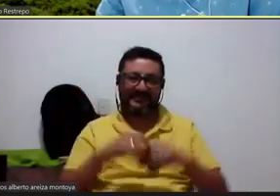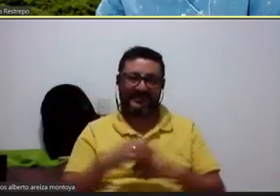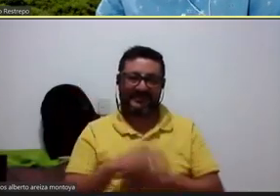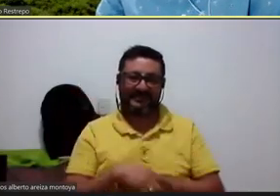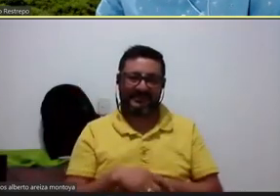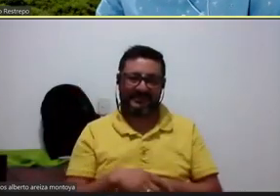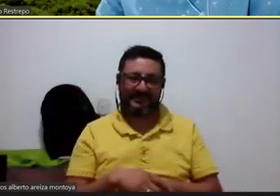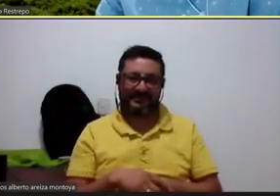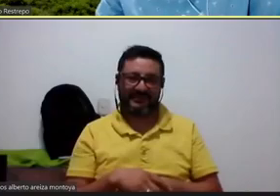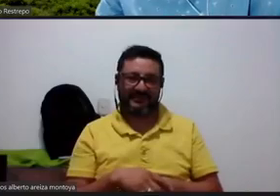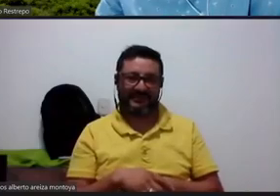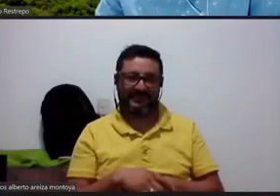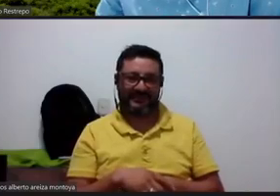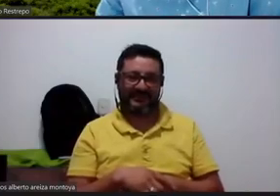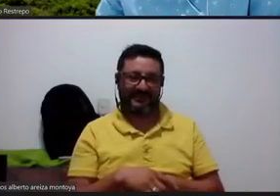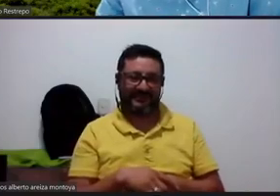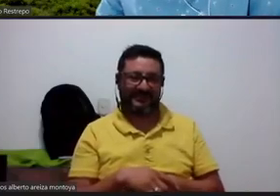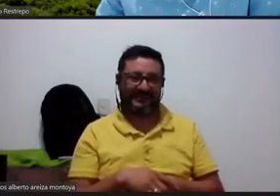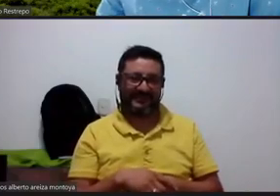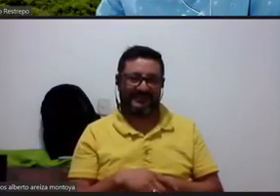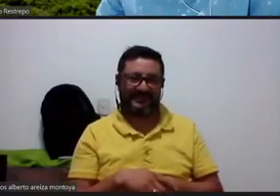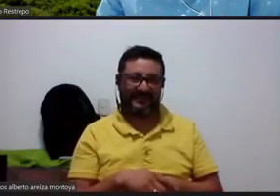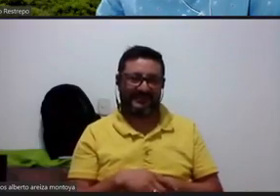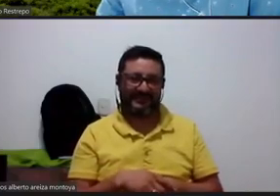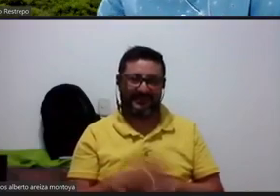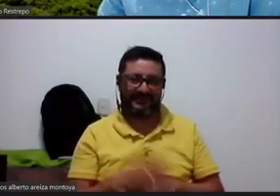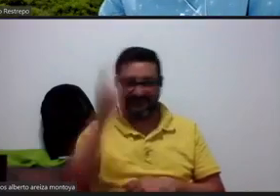mucho pedir o qué? Yo pienso más grande.